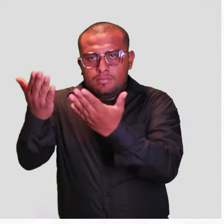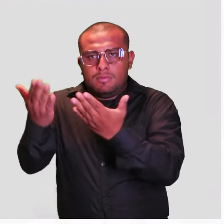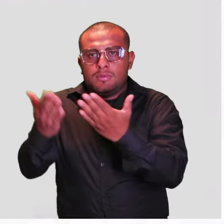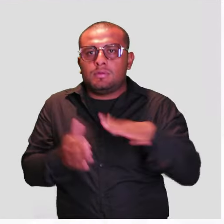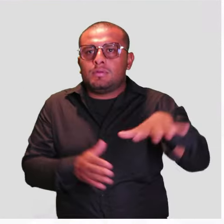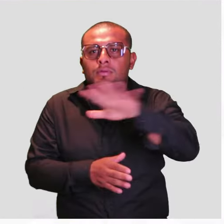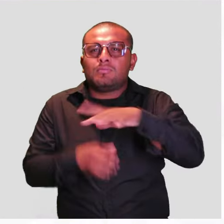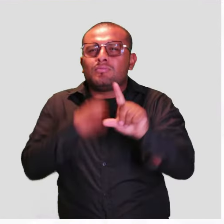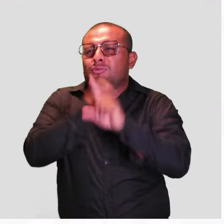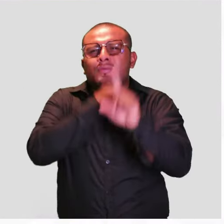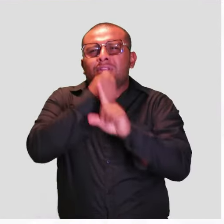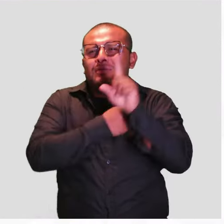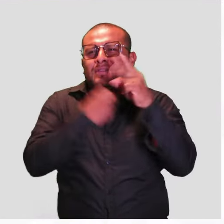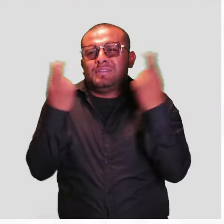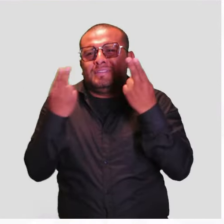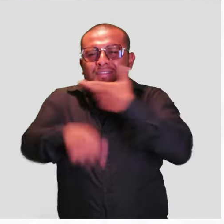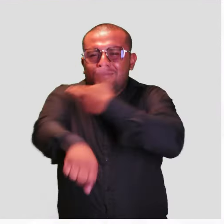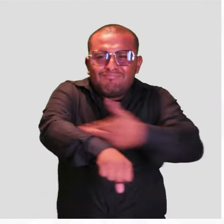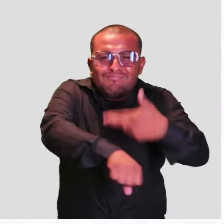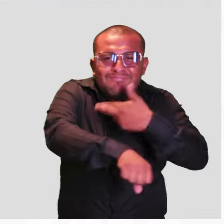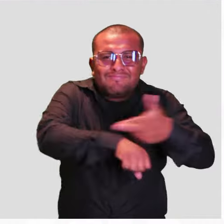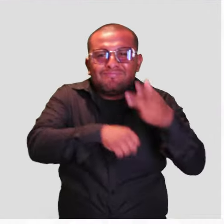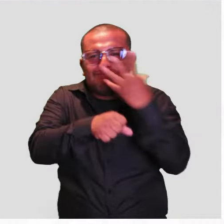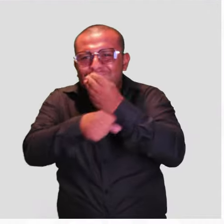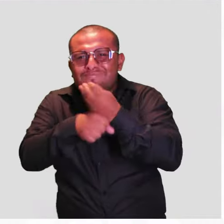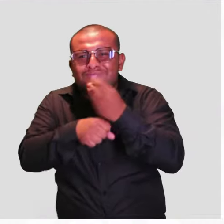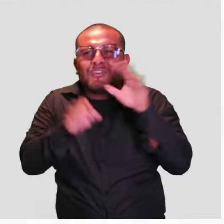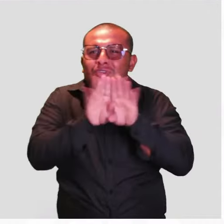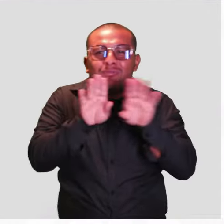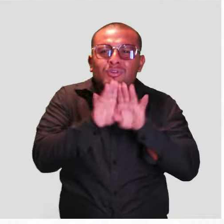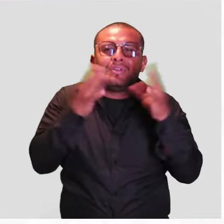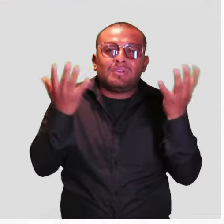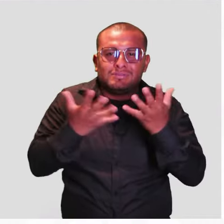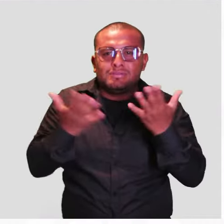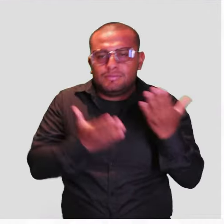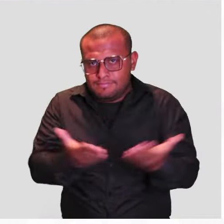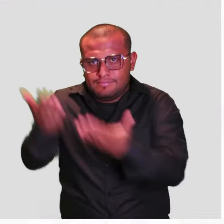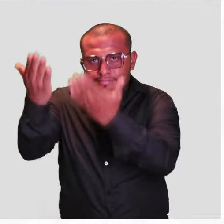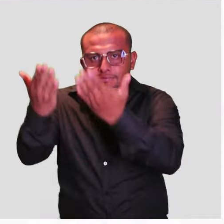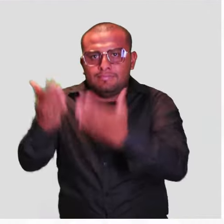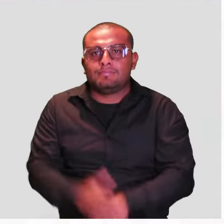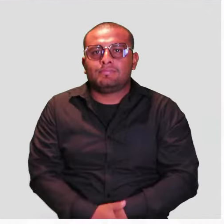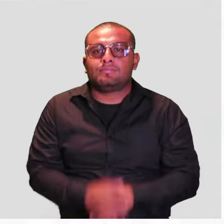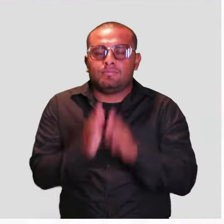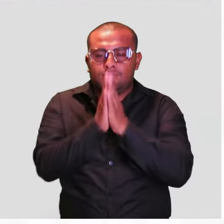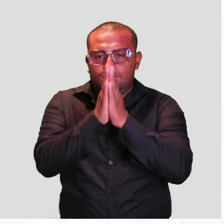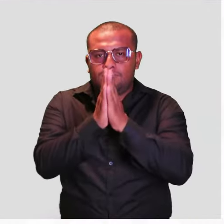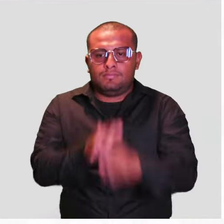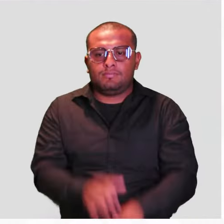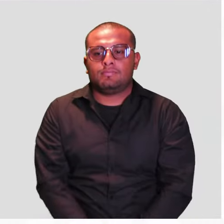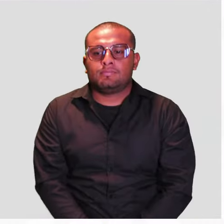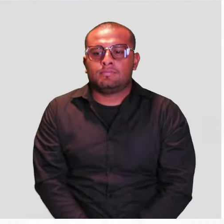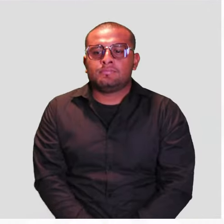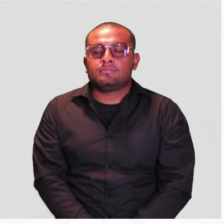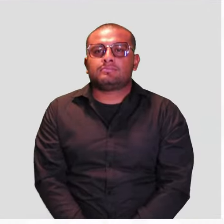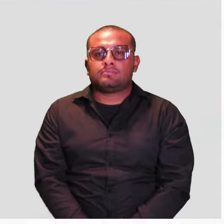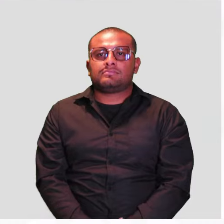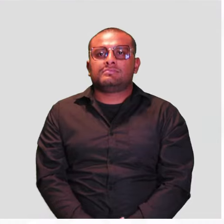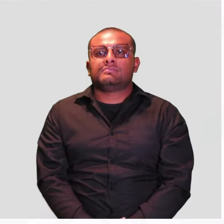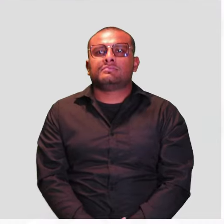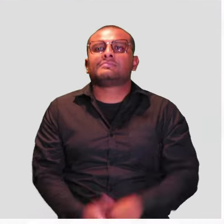las necesidades o solucionar los problemas del municipio de San Juan del Río. Adelante, candidato. Gracias.